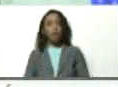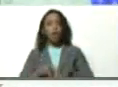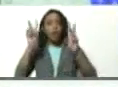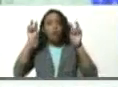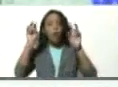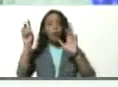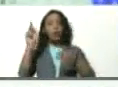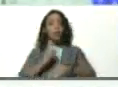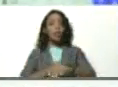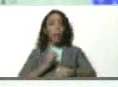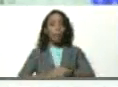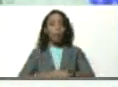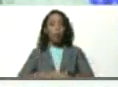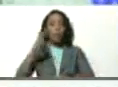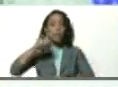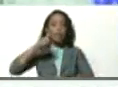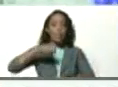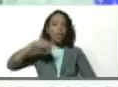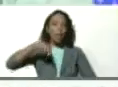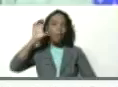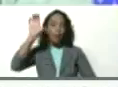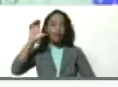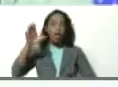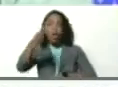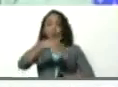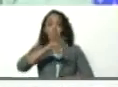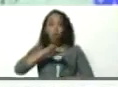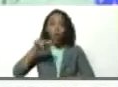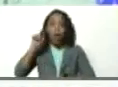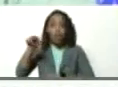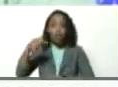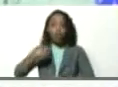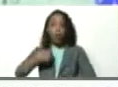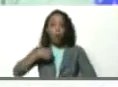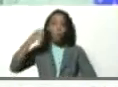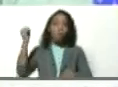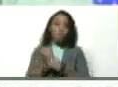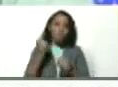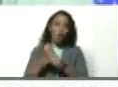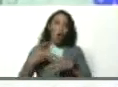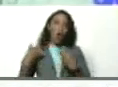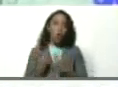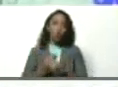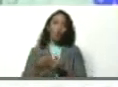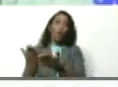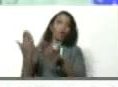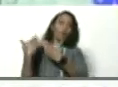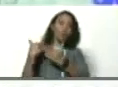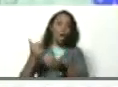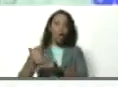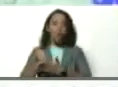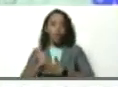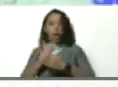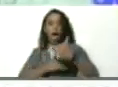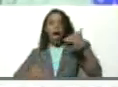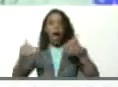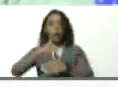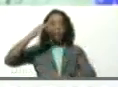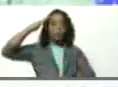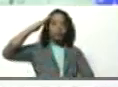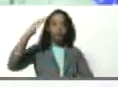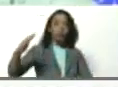etapa necesita el país todo eso lo estoy trabajando con la ayuda del alto mando político militar de la